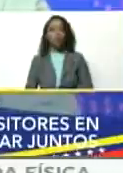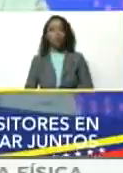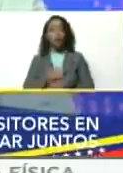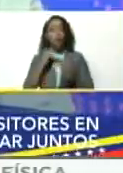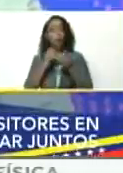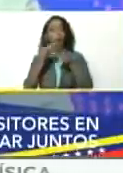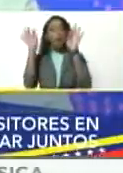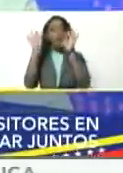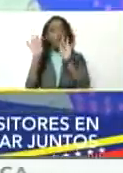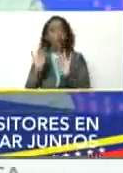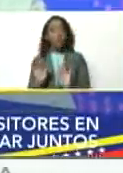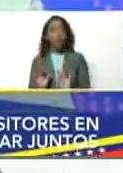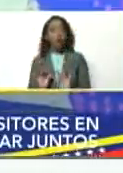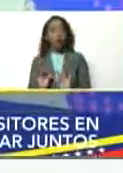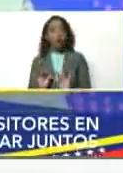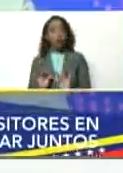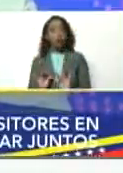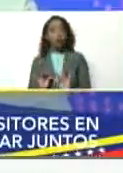Igualmente,